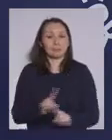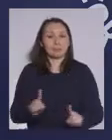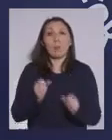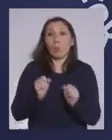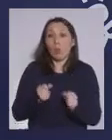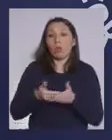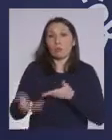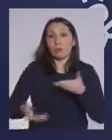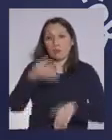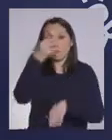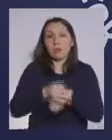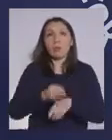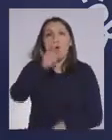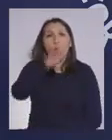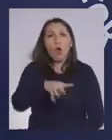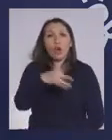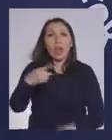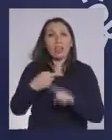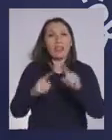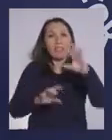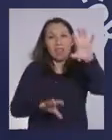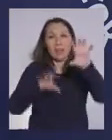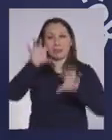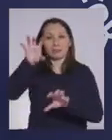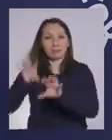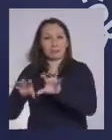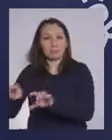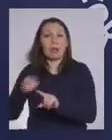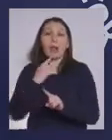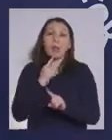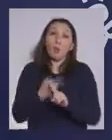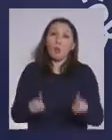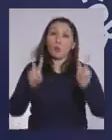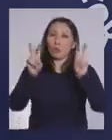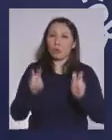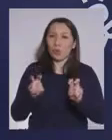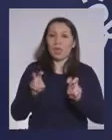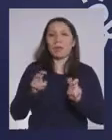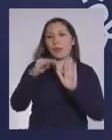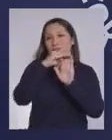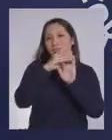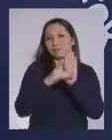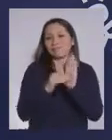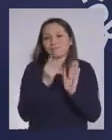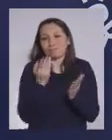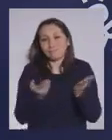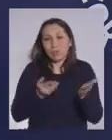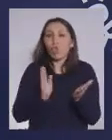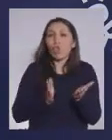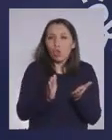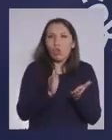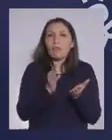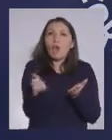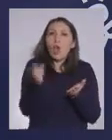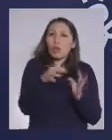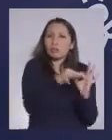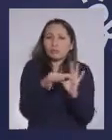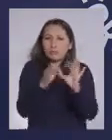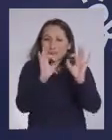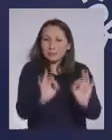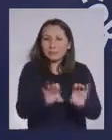de tener horarios diferidos sin embargo hay otro tipo de medidas que todavía hay que redefinir